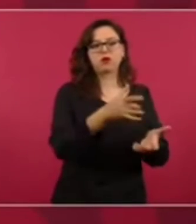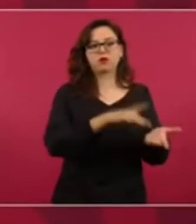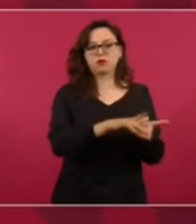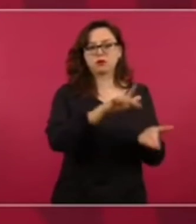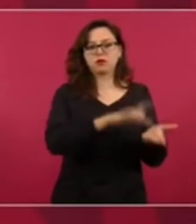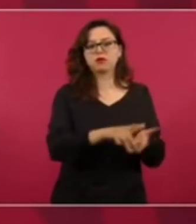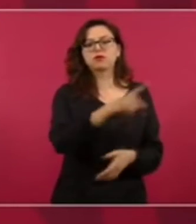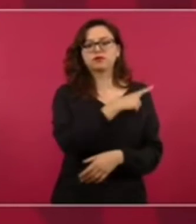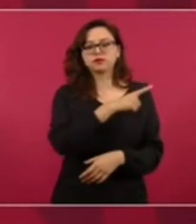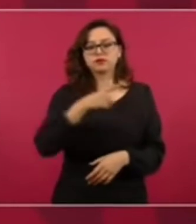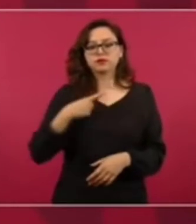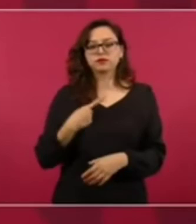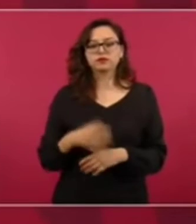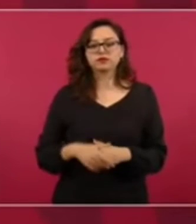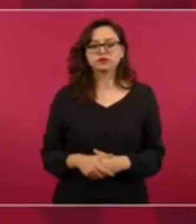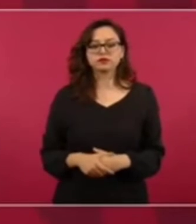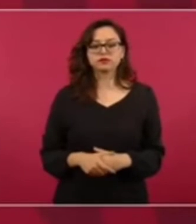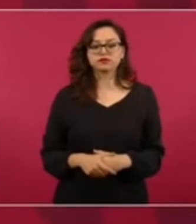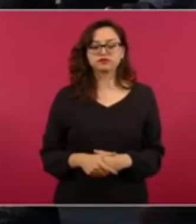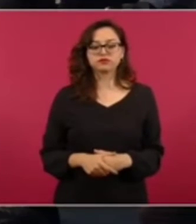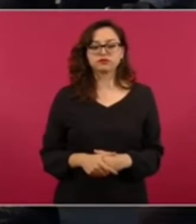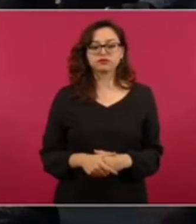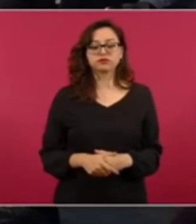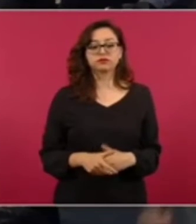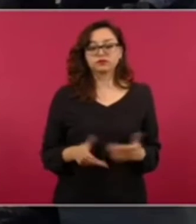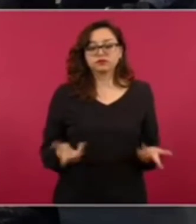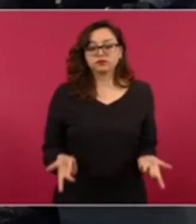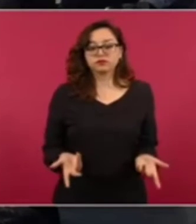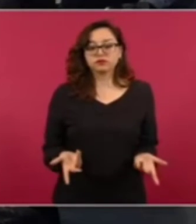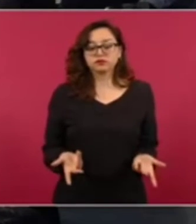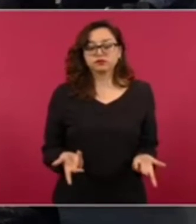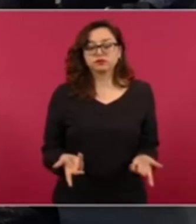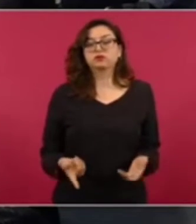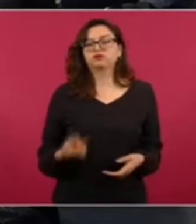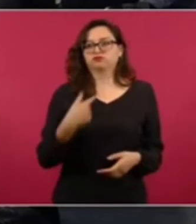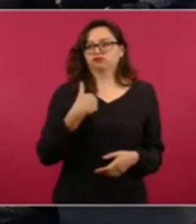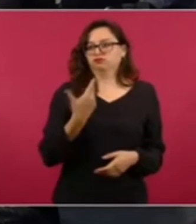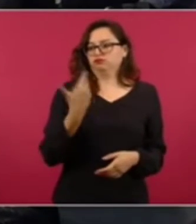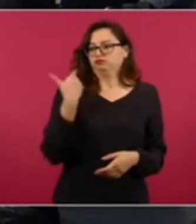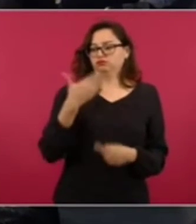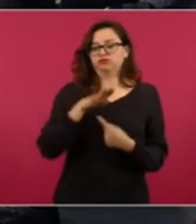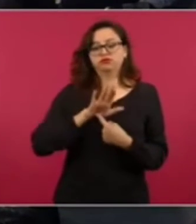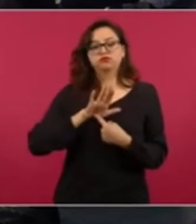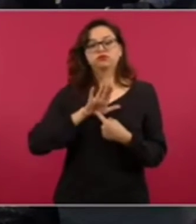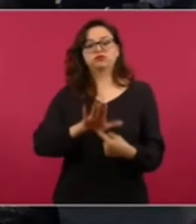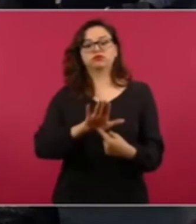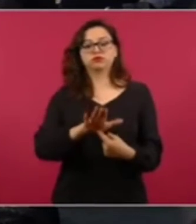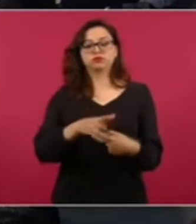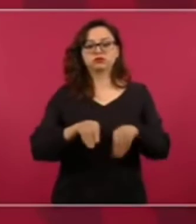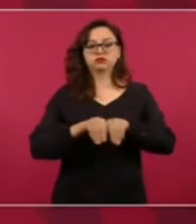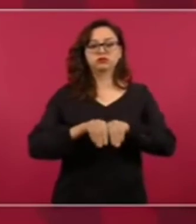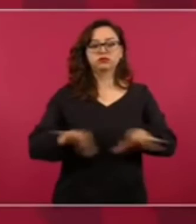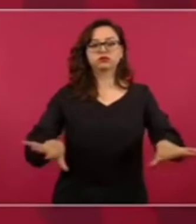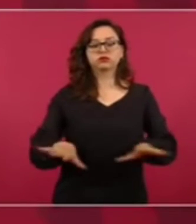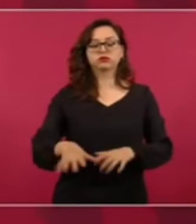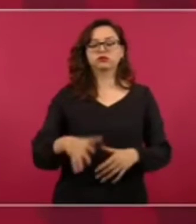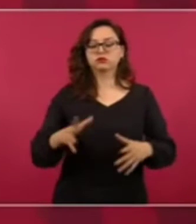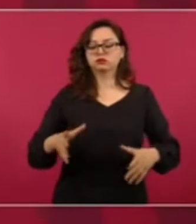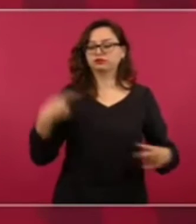dando a conocer de que se habían creado 145